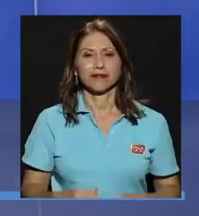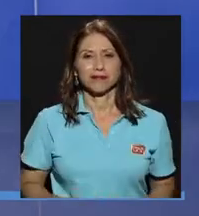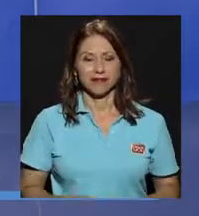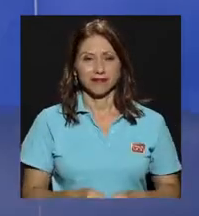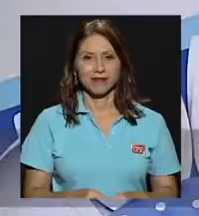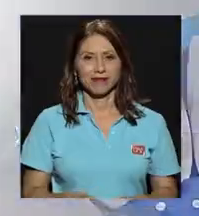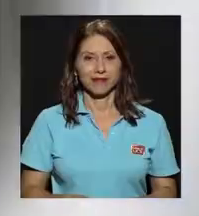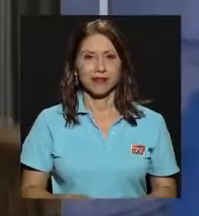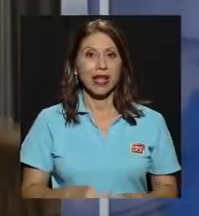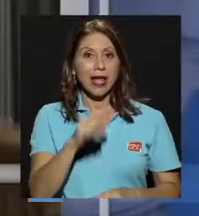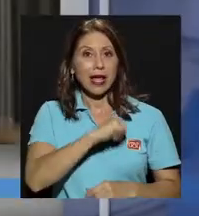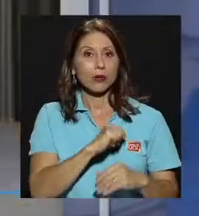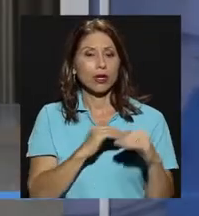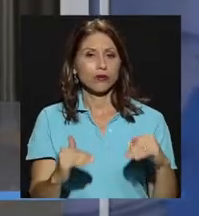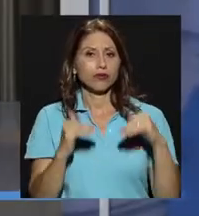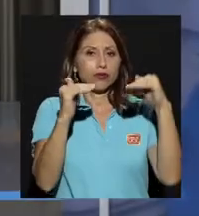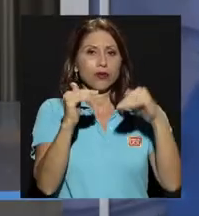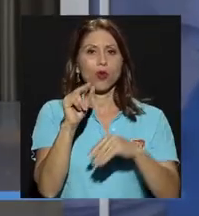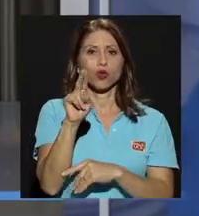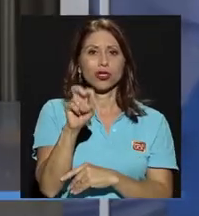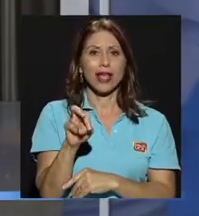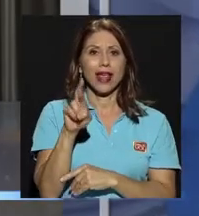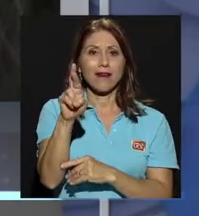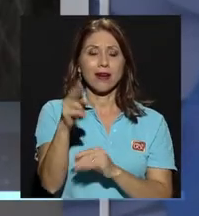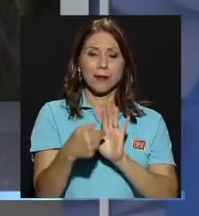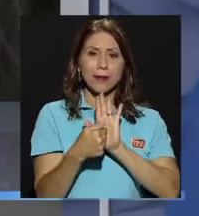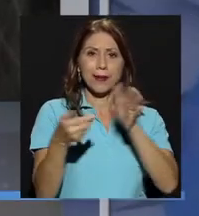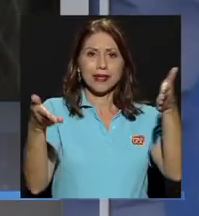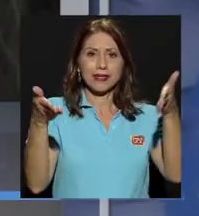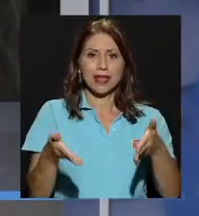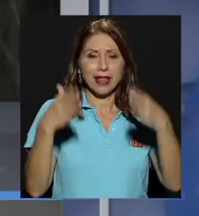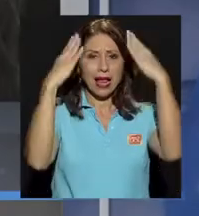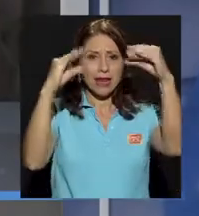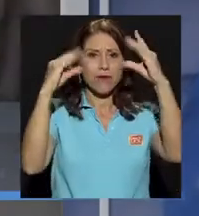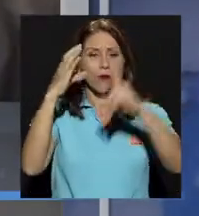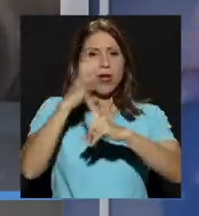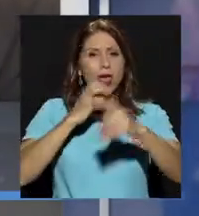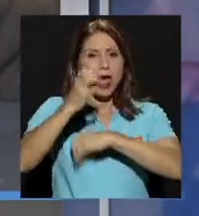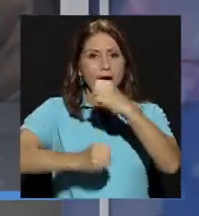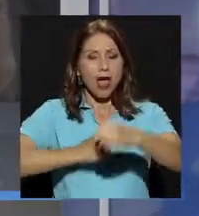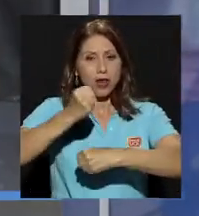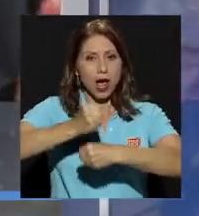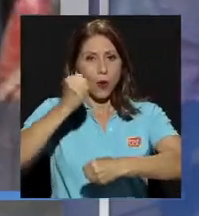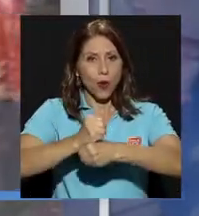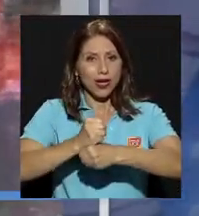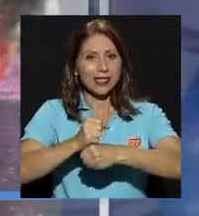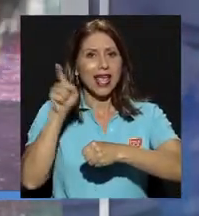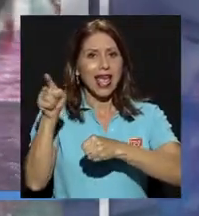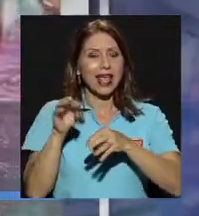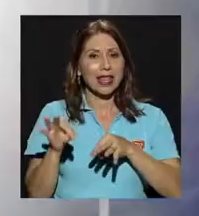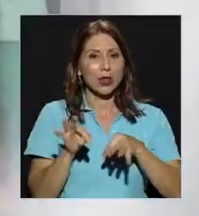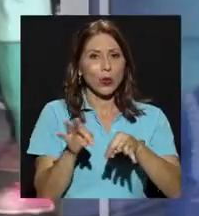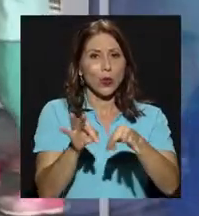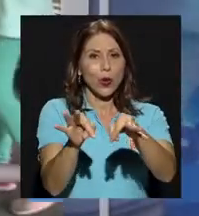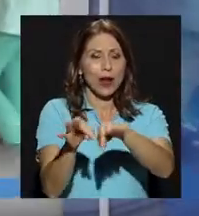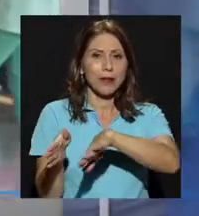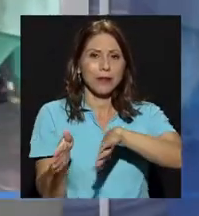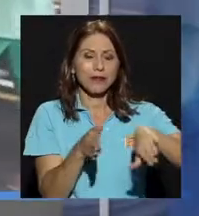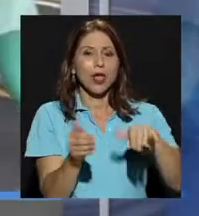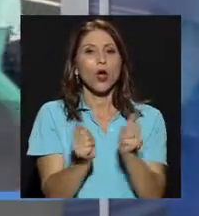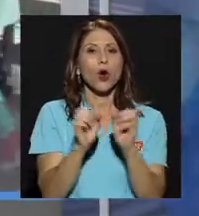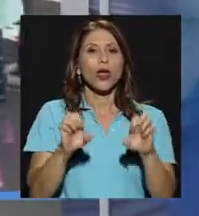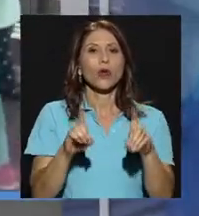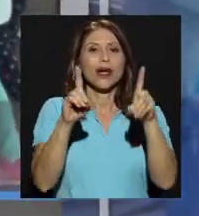nuestros titulares. El rector de la UCR presenta el informe anual de labores en la sede del Atlántico. Con